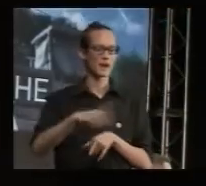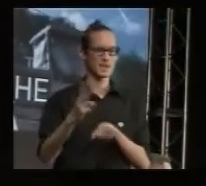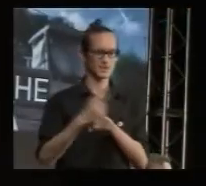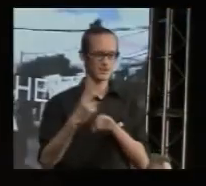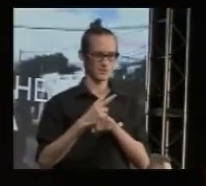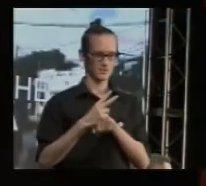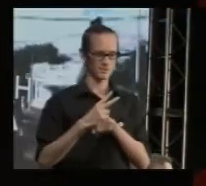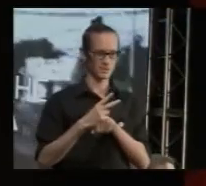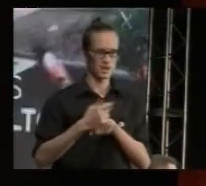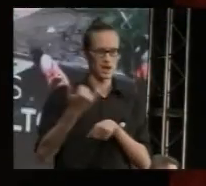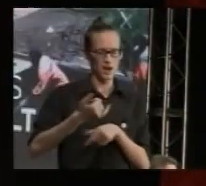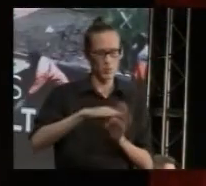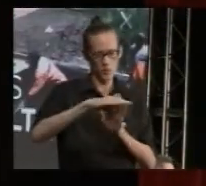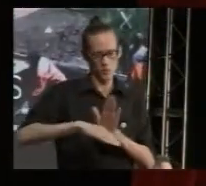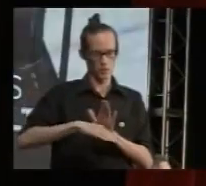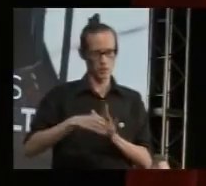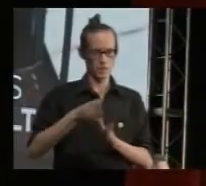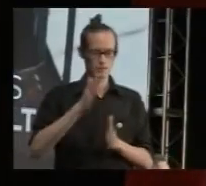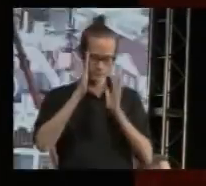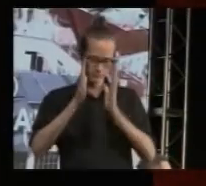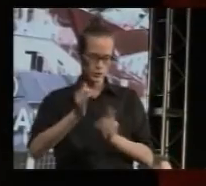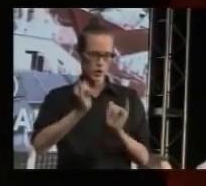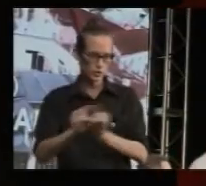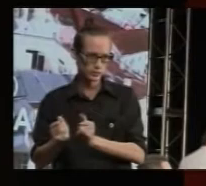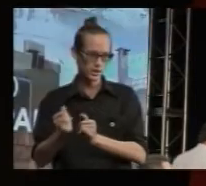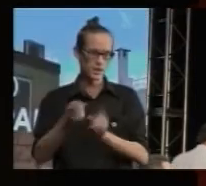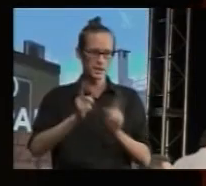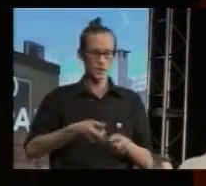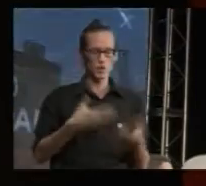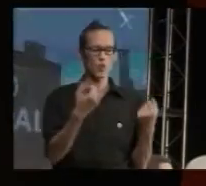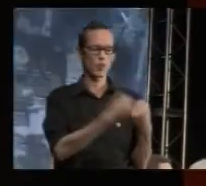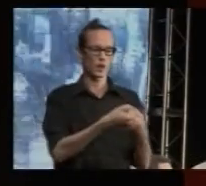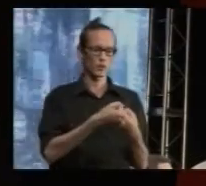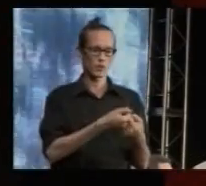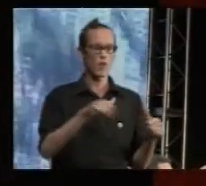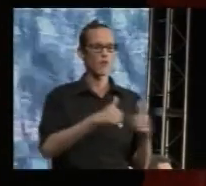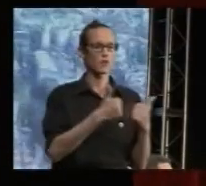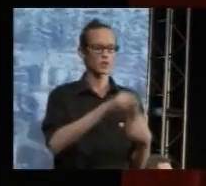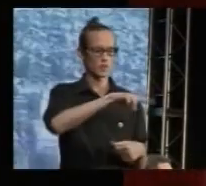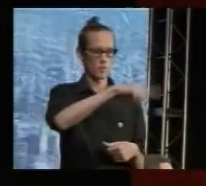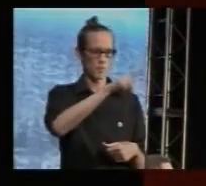de adolescentes y se firmó un convenio con la Fundación Petropac para apoyo a los jardines maternales.